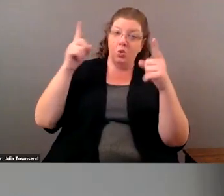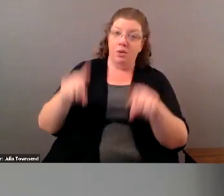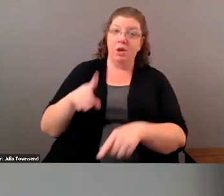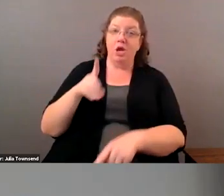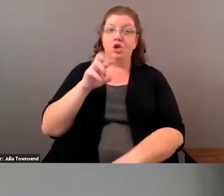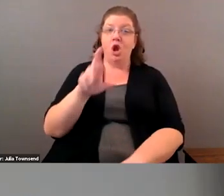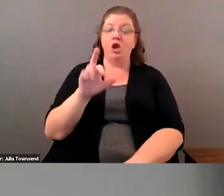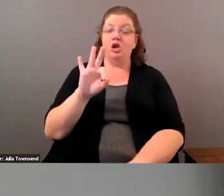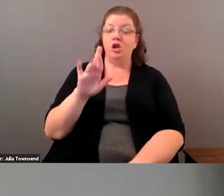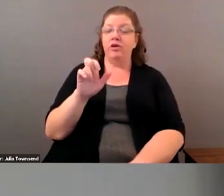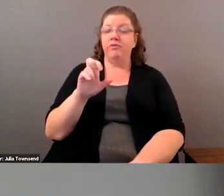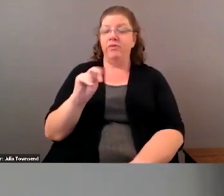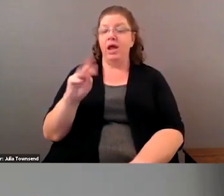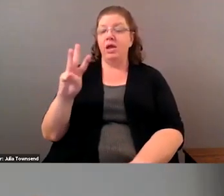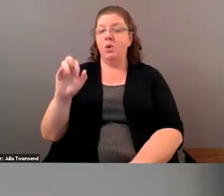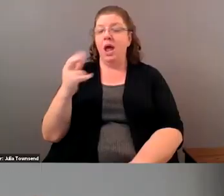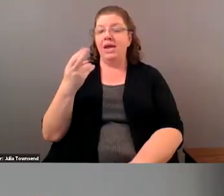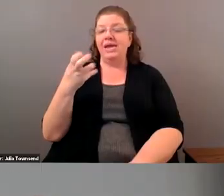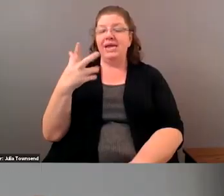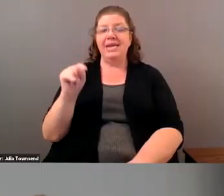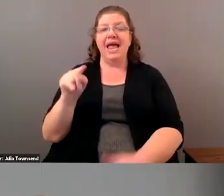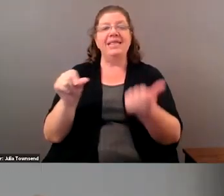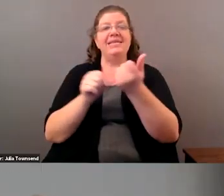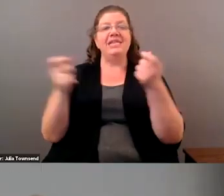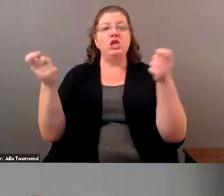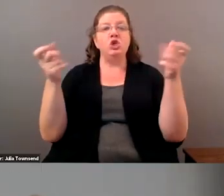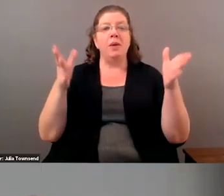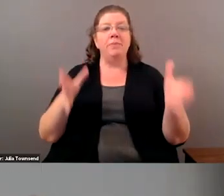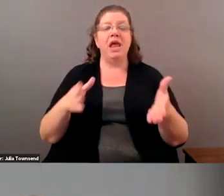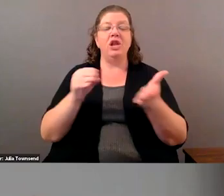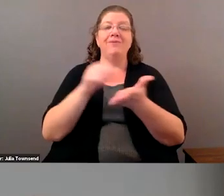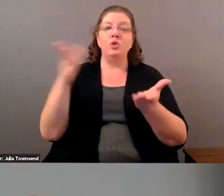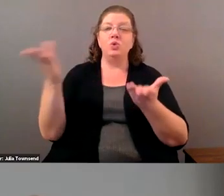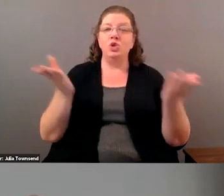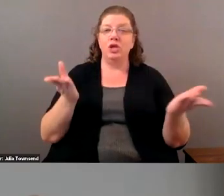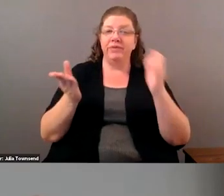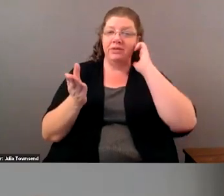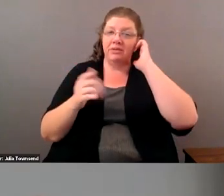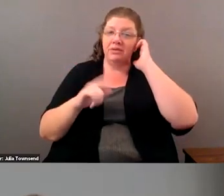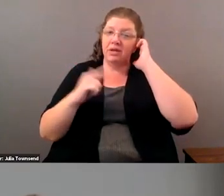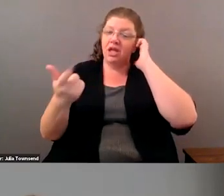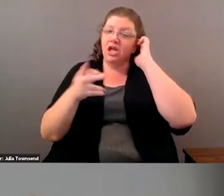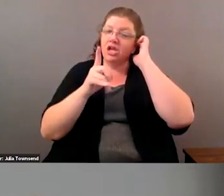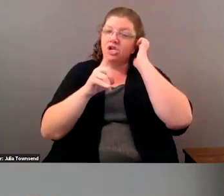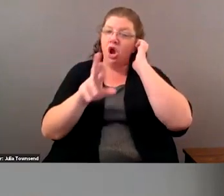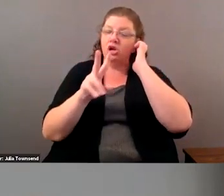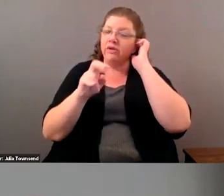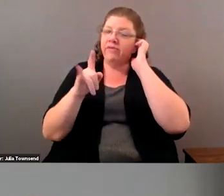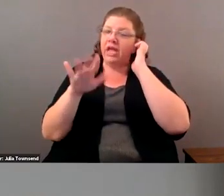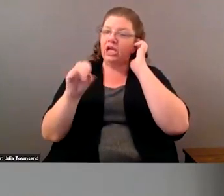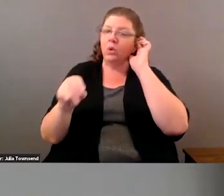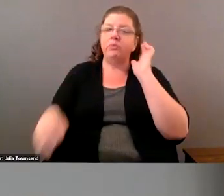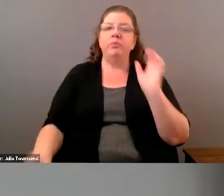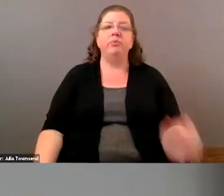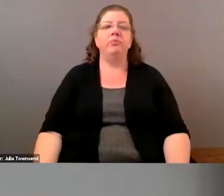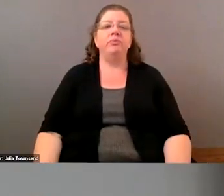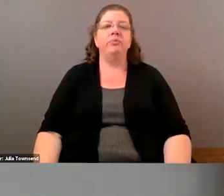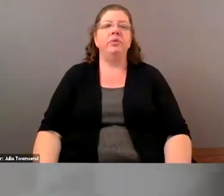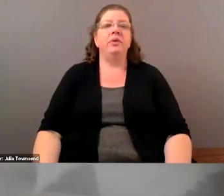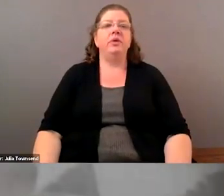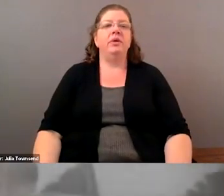ahora pasamos al artículo número 4 aprobación del acuerdo de empleo con la doctora frank